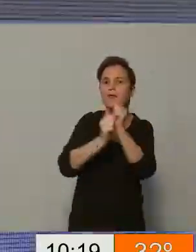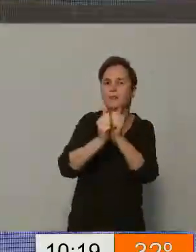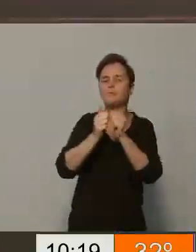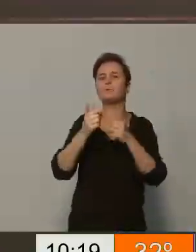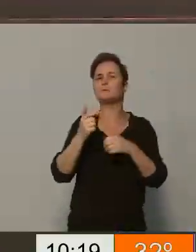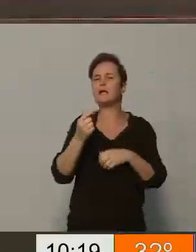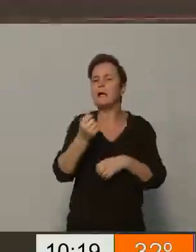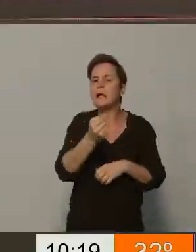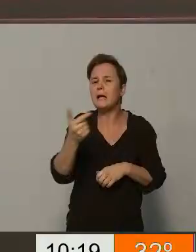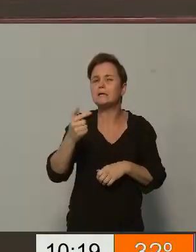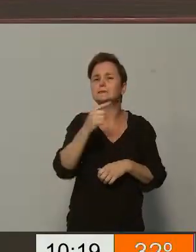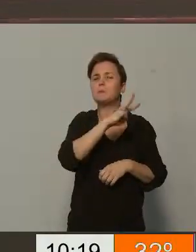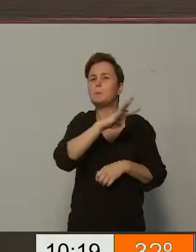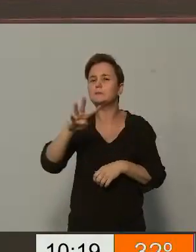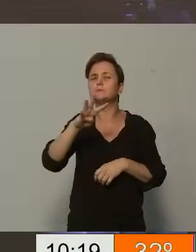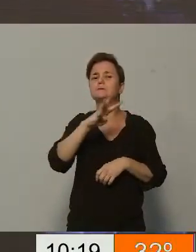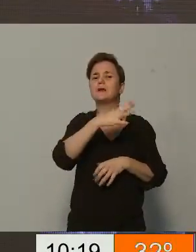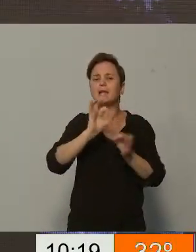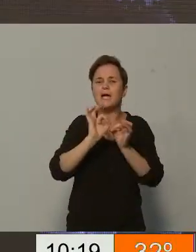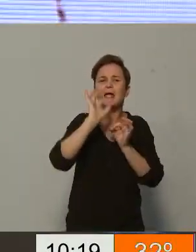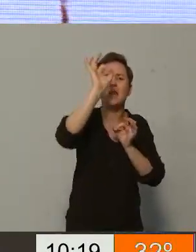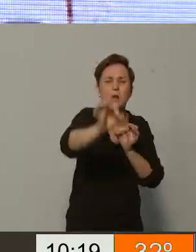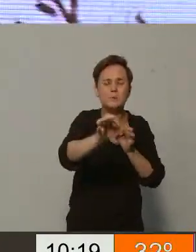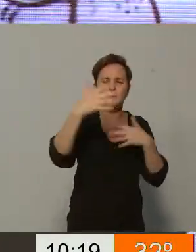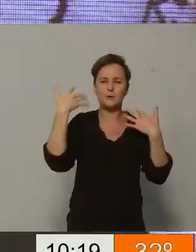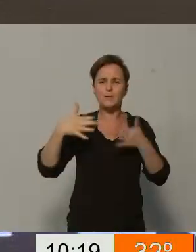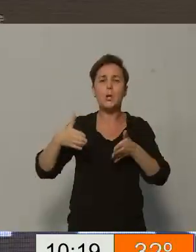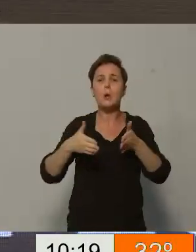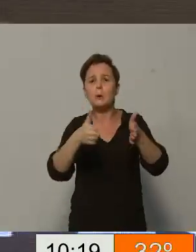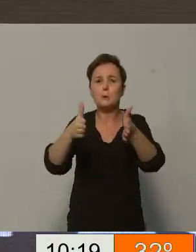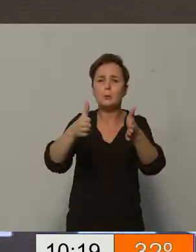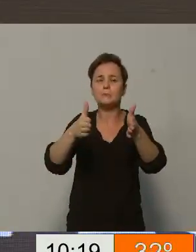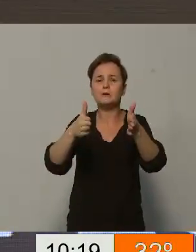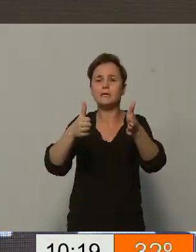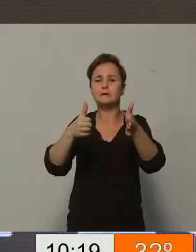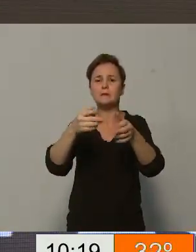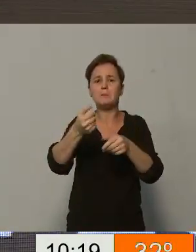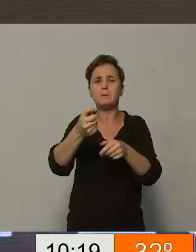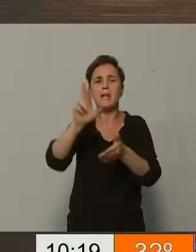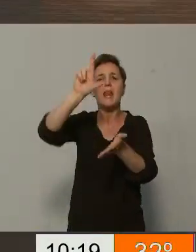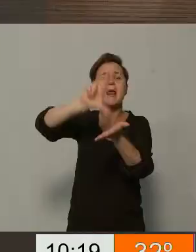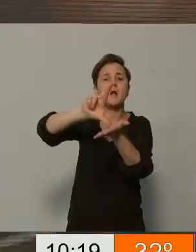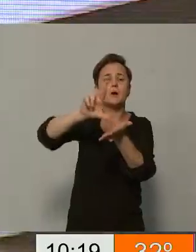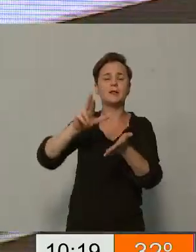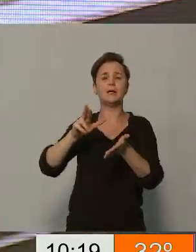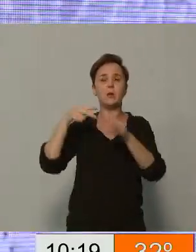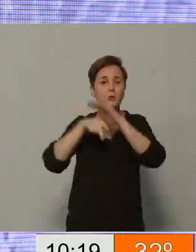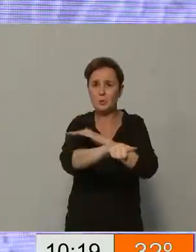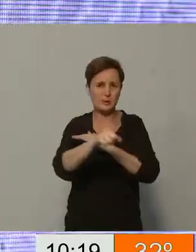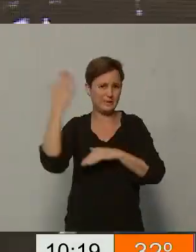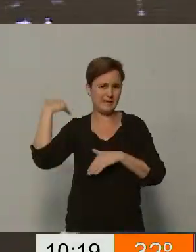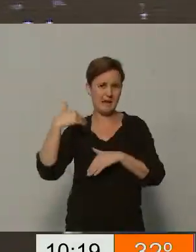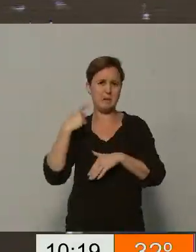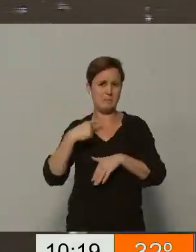casi 450, 500 kilómetros de Santa Fe, con ruta solo hasta la altura de Reconquista, no había el túnel subfluvial, había